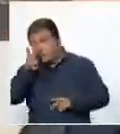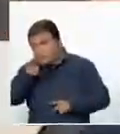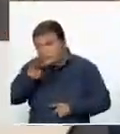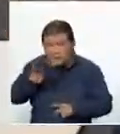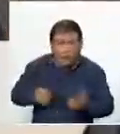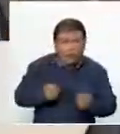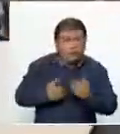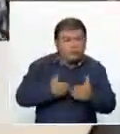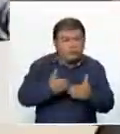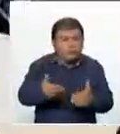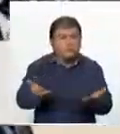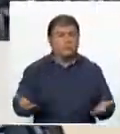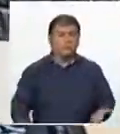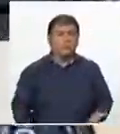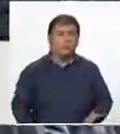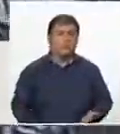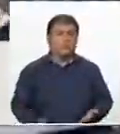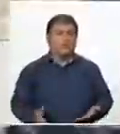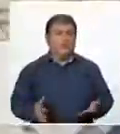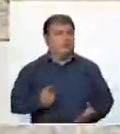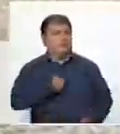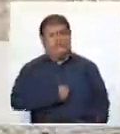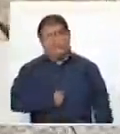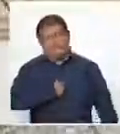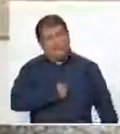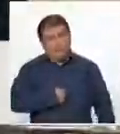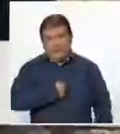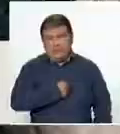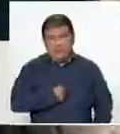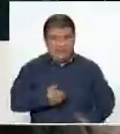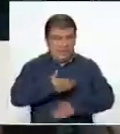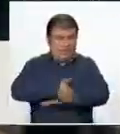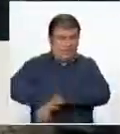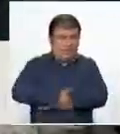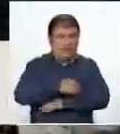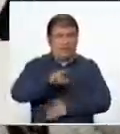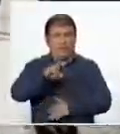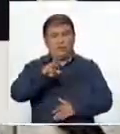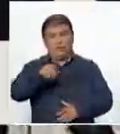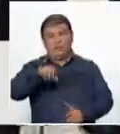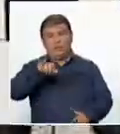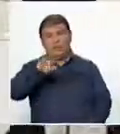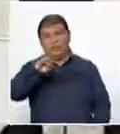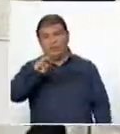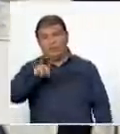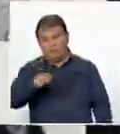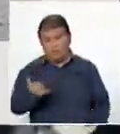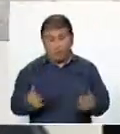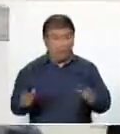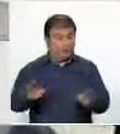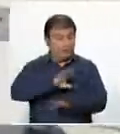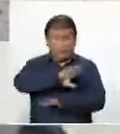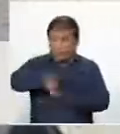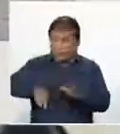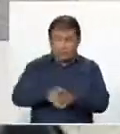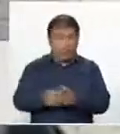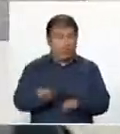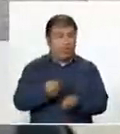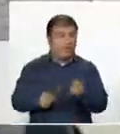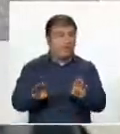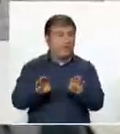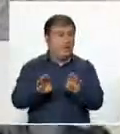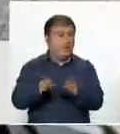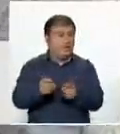se desarrolla esta situación tan lamentable aquí en el Jirón de la Unión, pero ahora el escenario es que todas las tiendas están cerradas. Adelante,